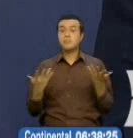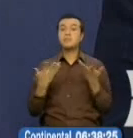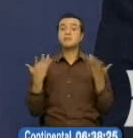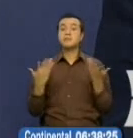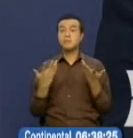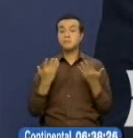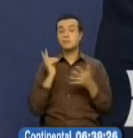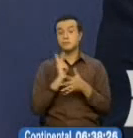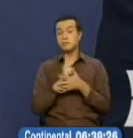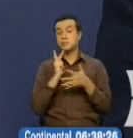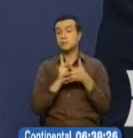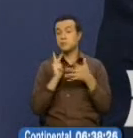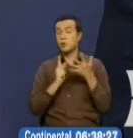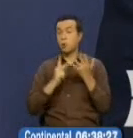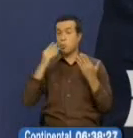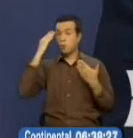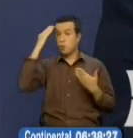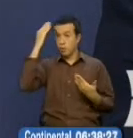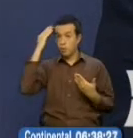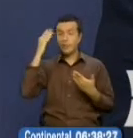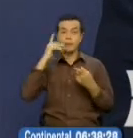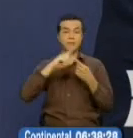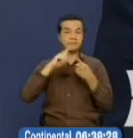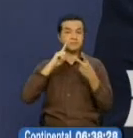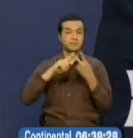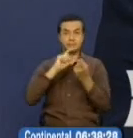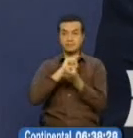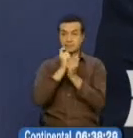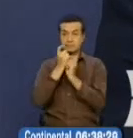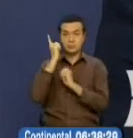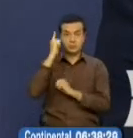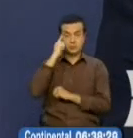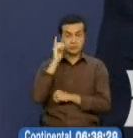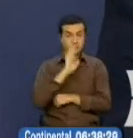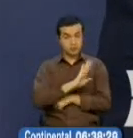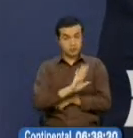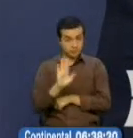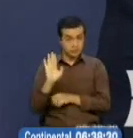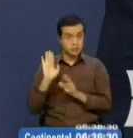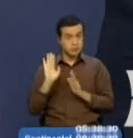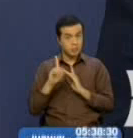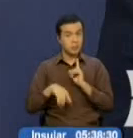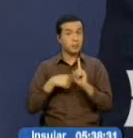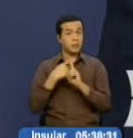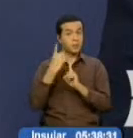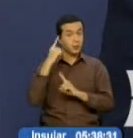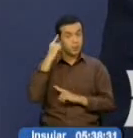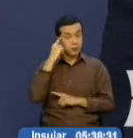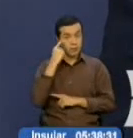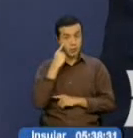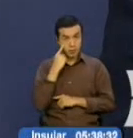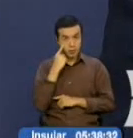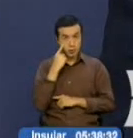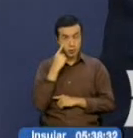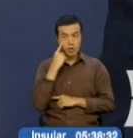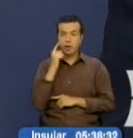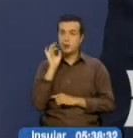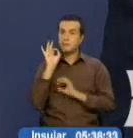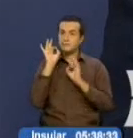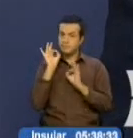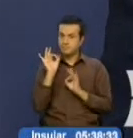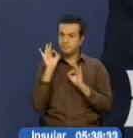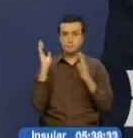los elementos políticos y de una transición de un gobierno, que además es un gobierno que está